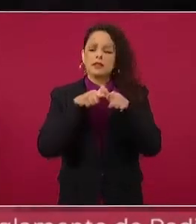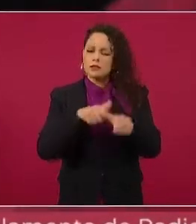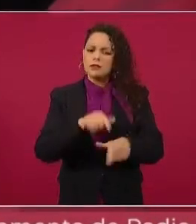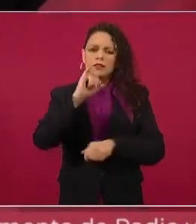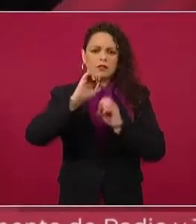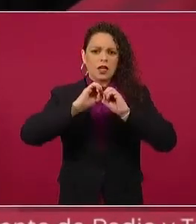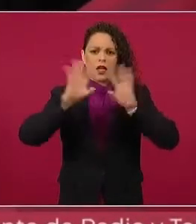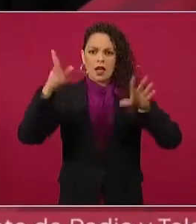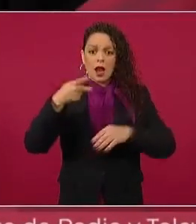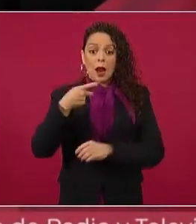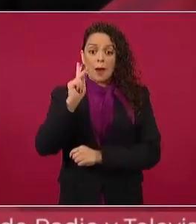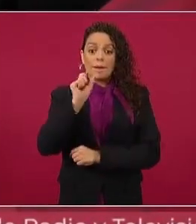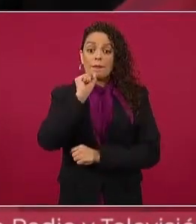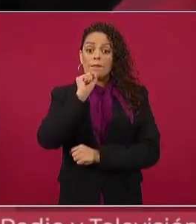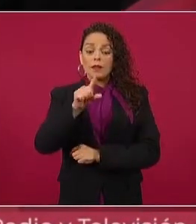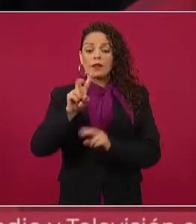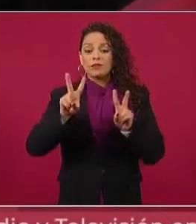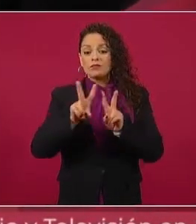Pero también es un asunto